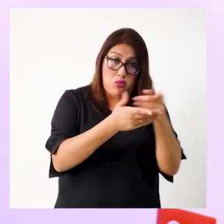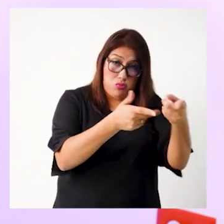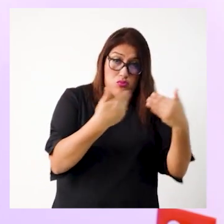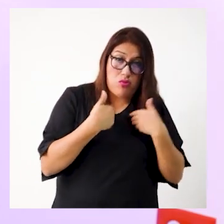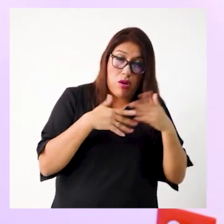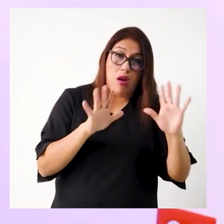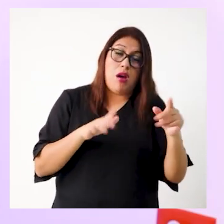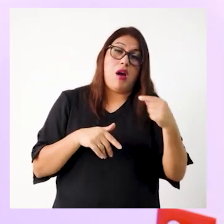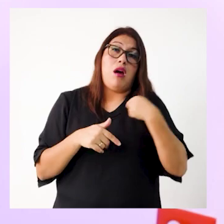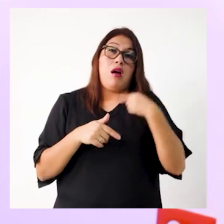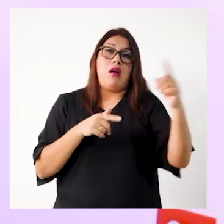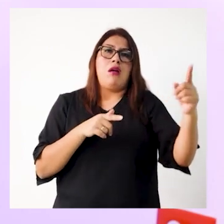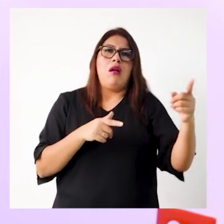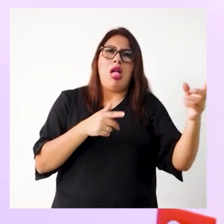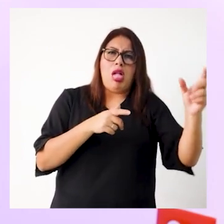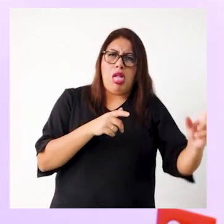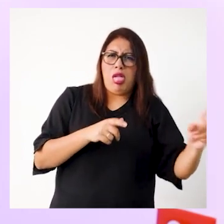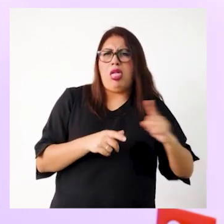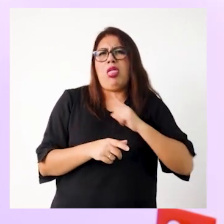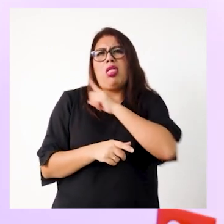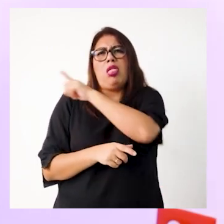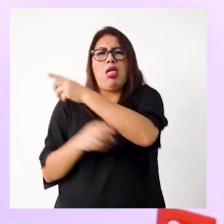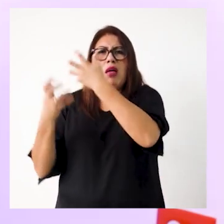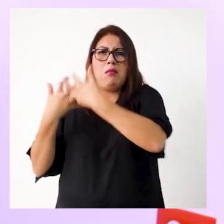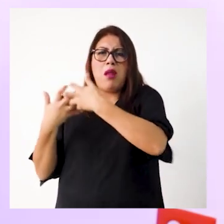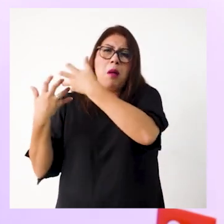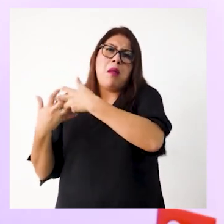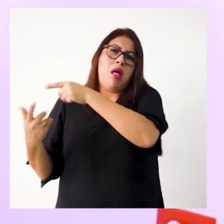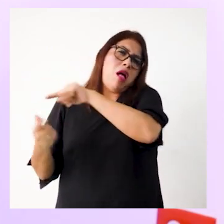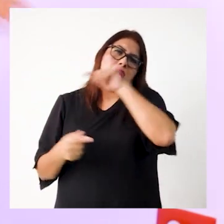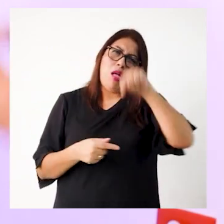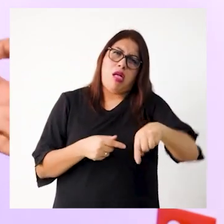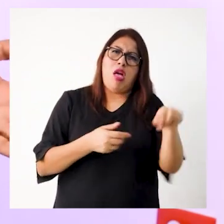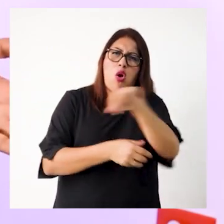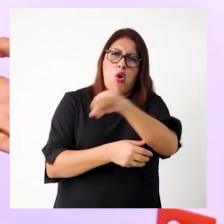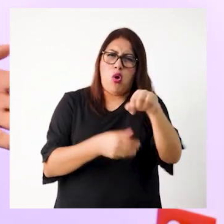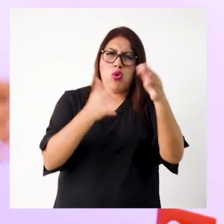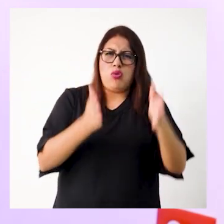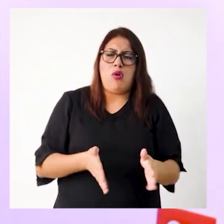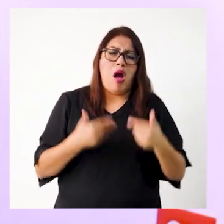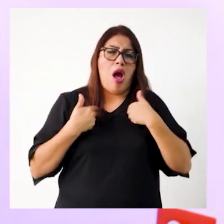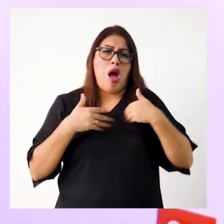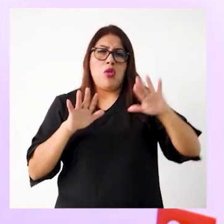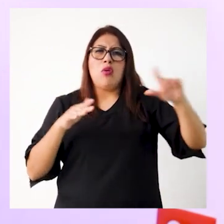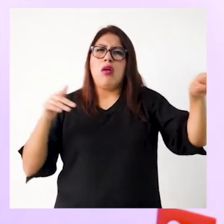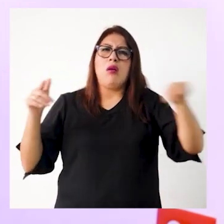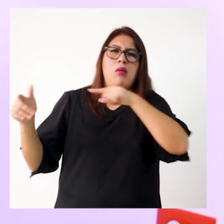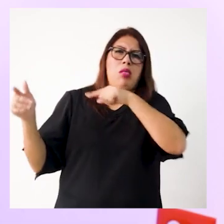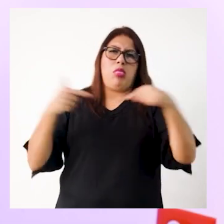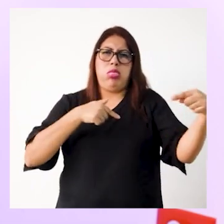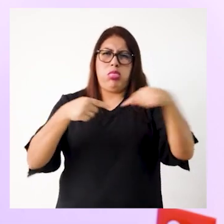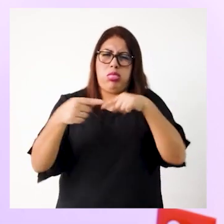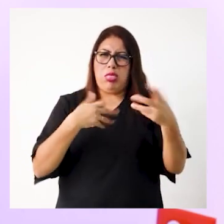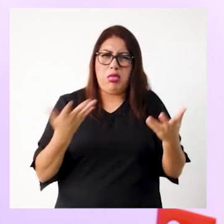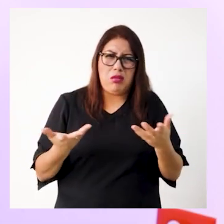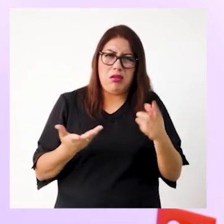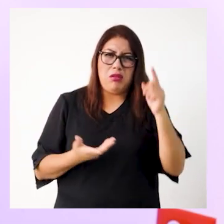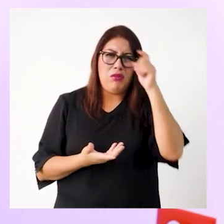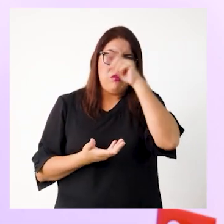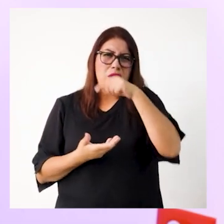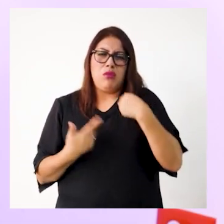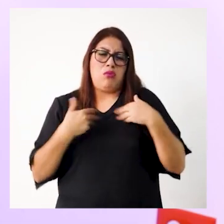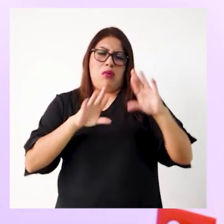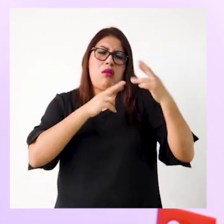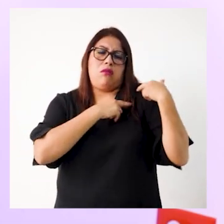un problema, es con el conductor. O sea, arréglate con el conductor, pero oye, yo no contraté con el conductor, yo contraté contigo, tú eres la plataforma, contigo.